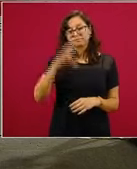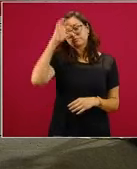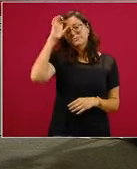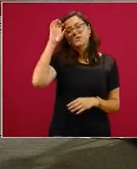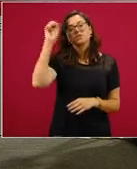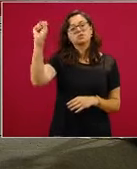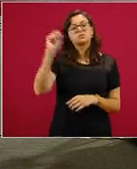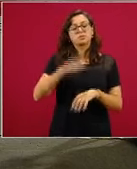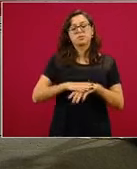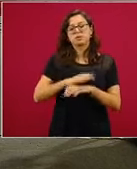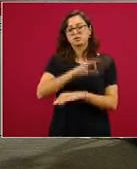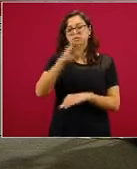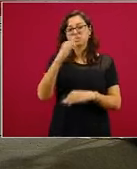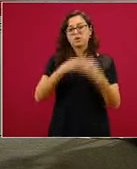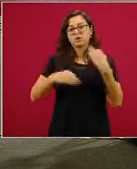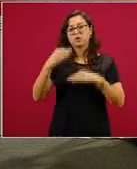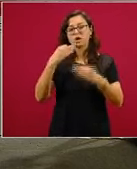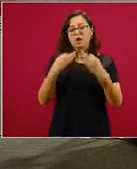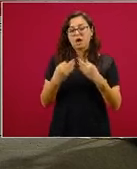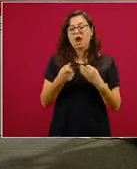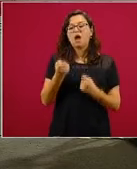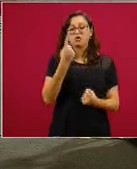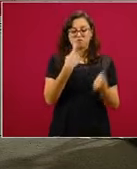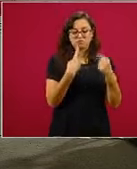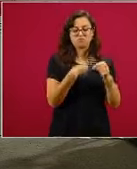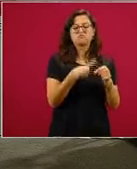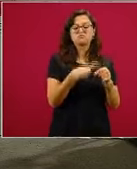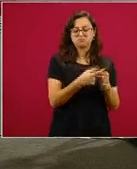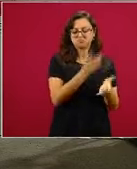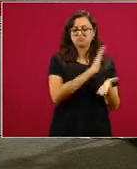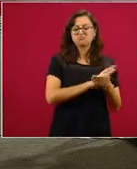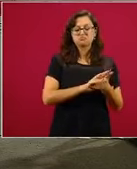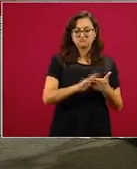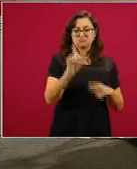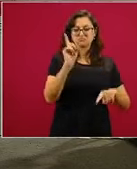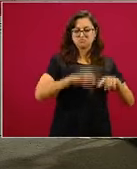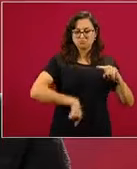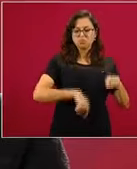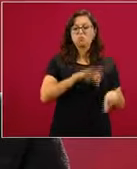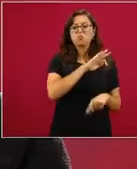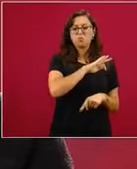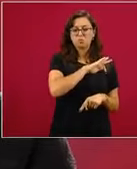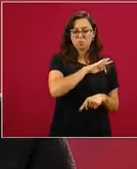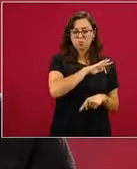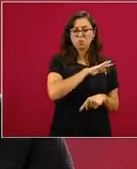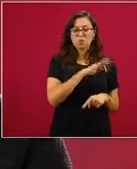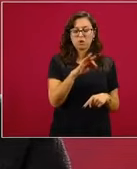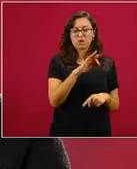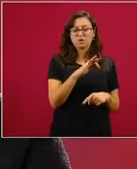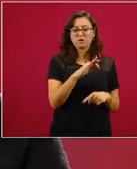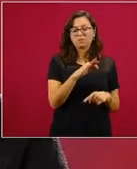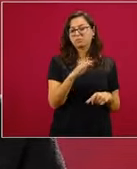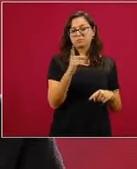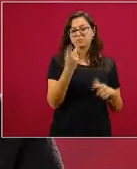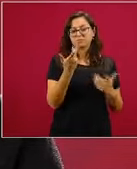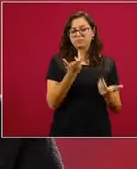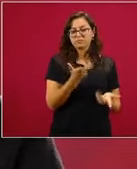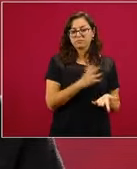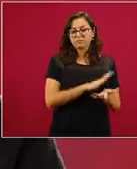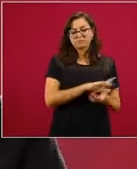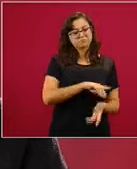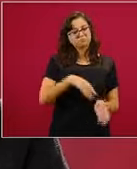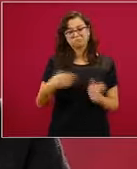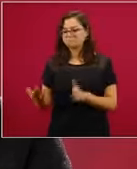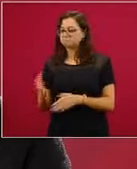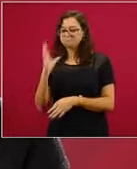general sobre las enfermedades que son erradicables, eliminables. Son 2 conceptos distintos: eliminación y erradicación, y las que